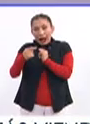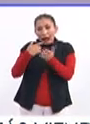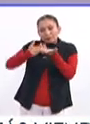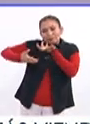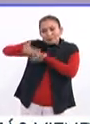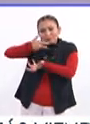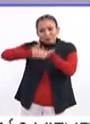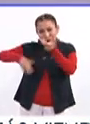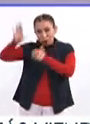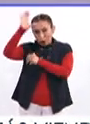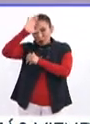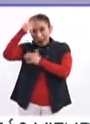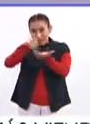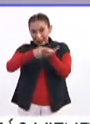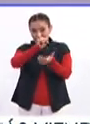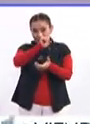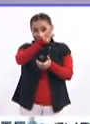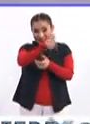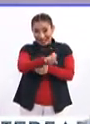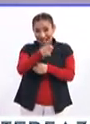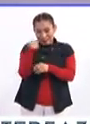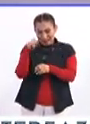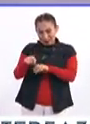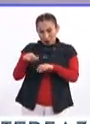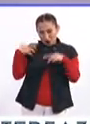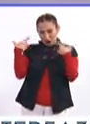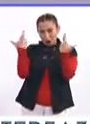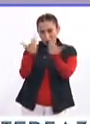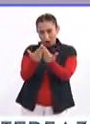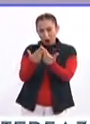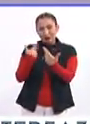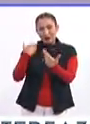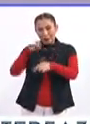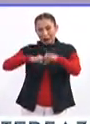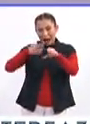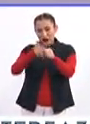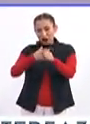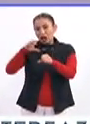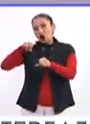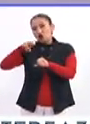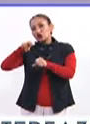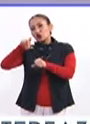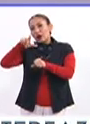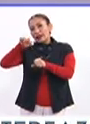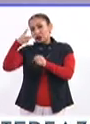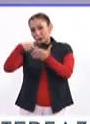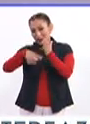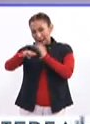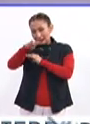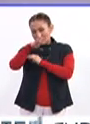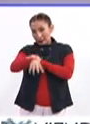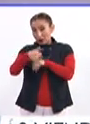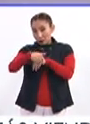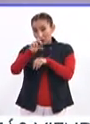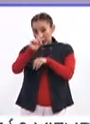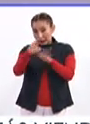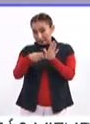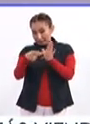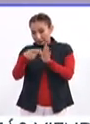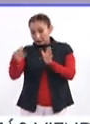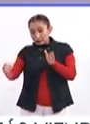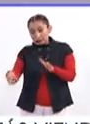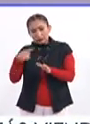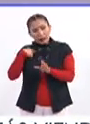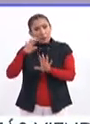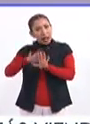diplomacia cultural en la Secretaría de Relaciones Exteriores en el marco de la reunión de embajadores y cónsules 2019, la número 30, se